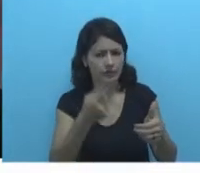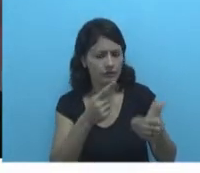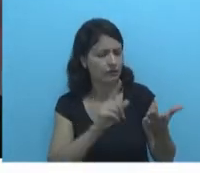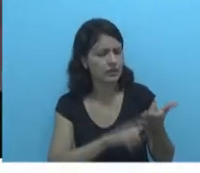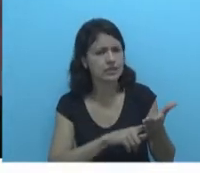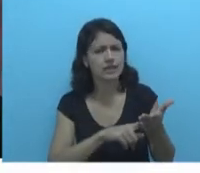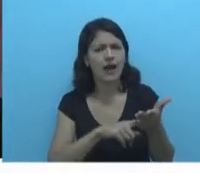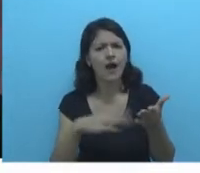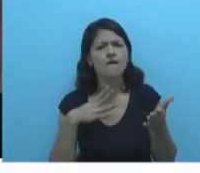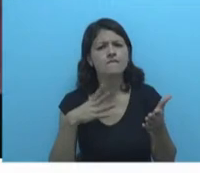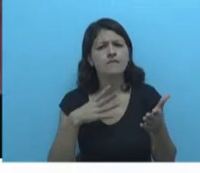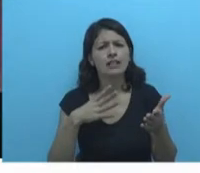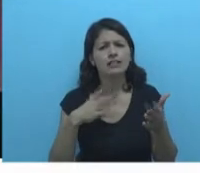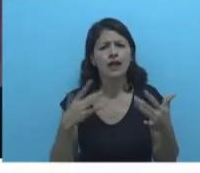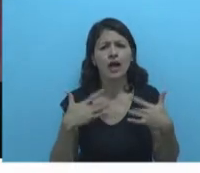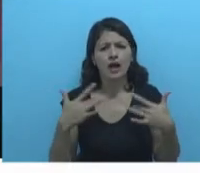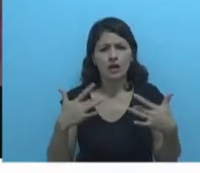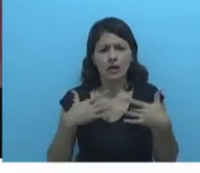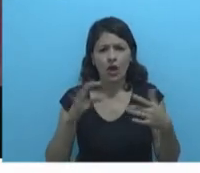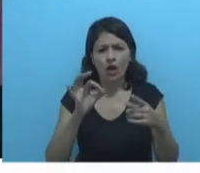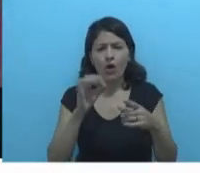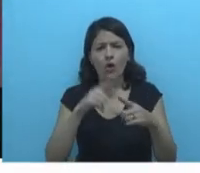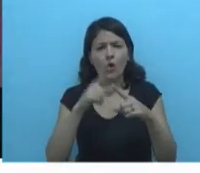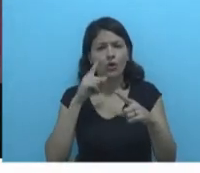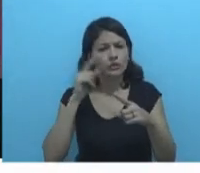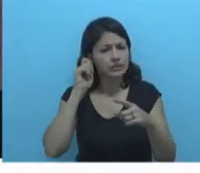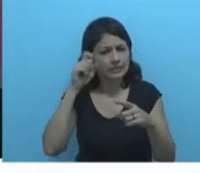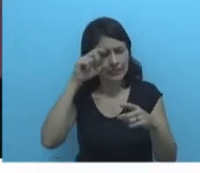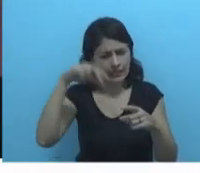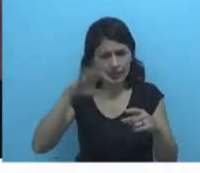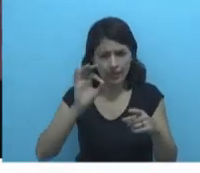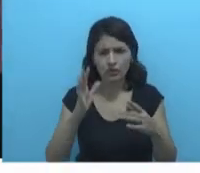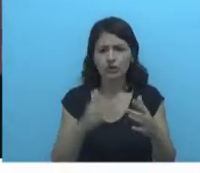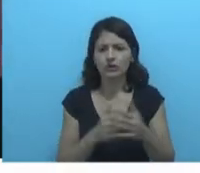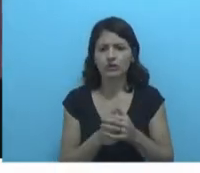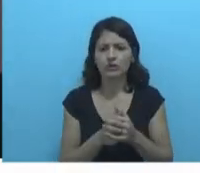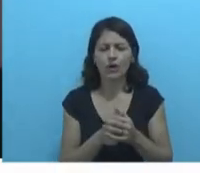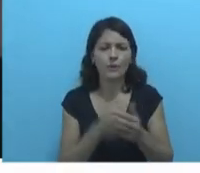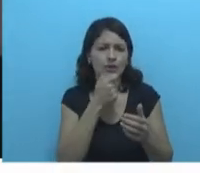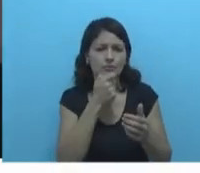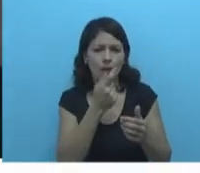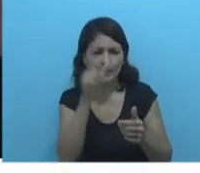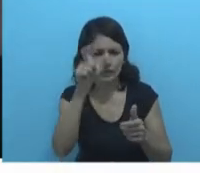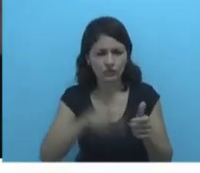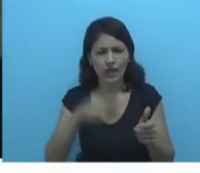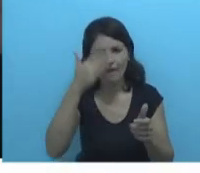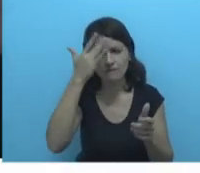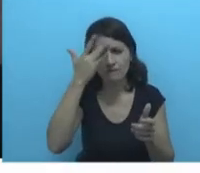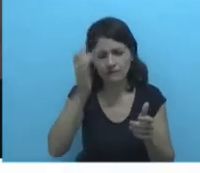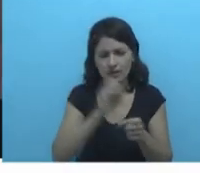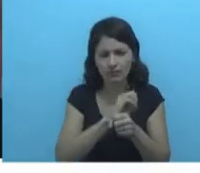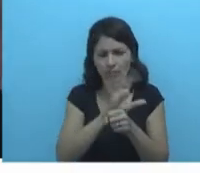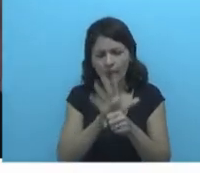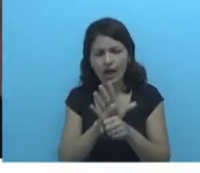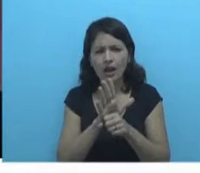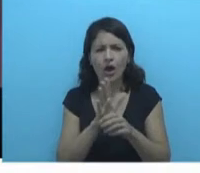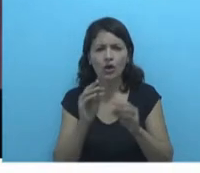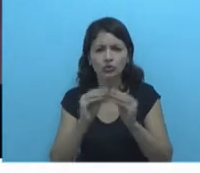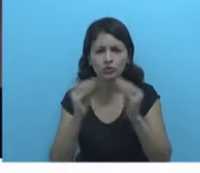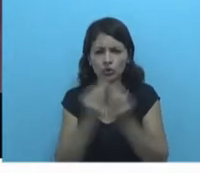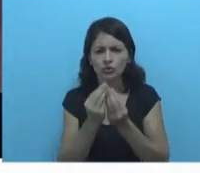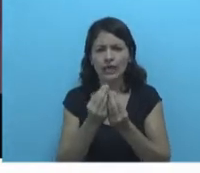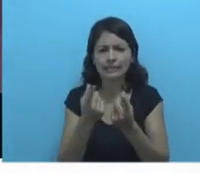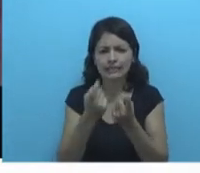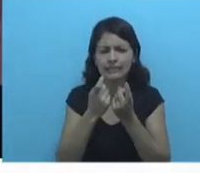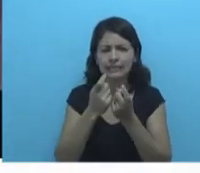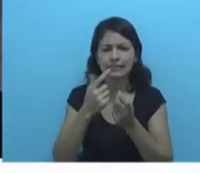una situación extrema. Un paciente de coronavirus asistido con respirador consume alrededor de 3 tubos diarios de